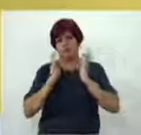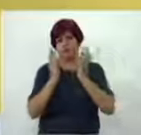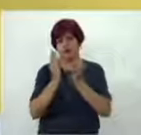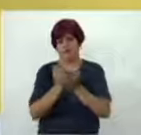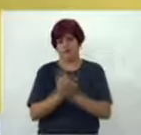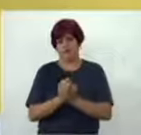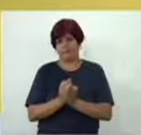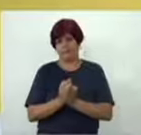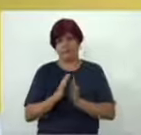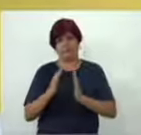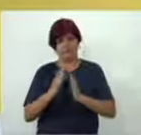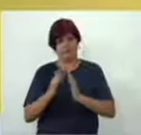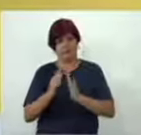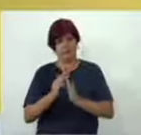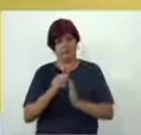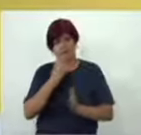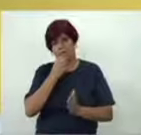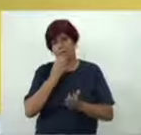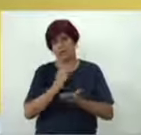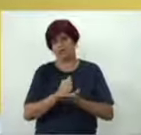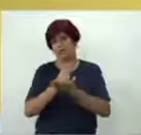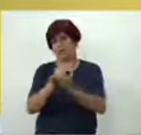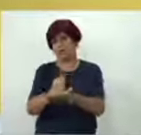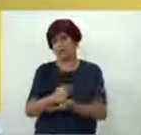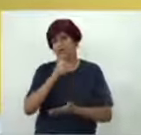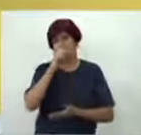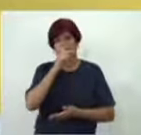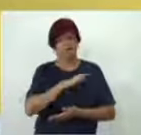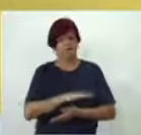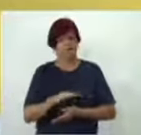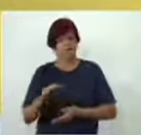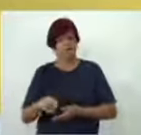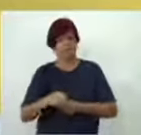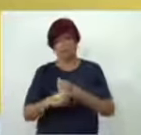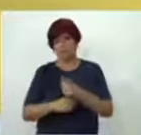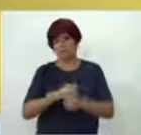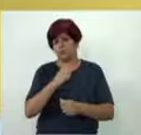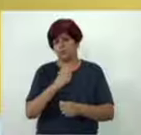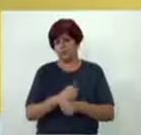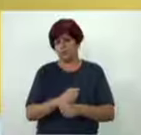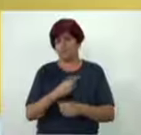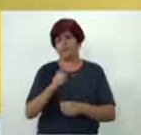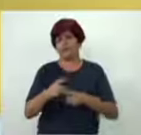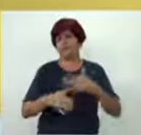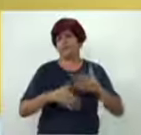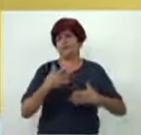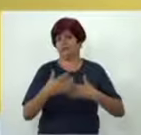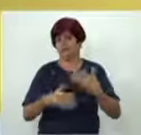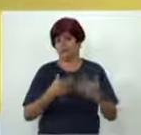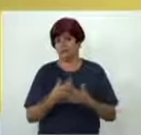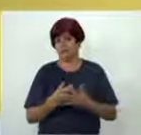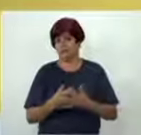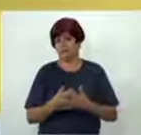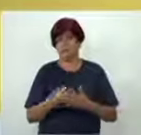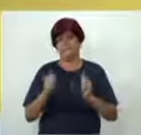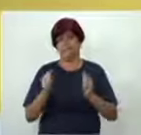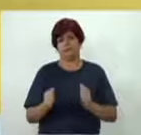desde las condiciones del hogar, pueden ayudar a sus hijos en la elaboración de ese ejercicio